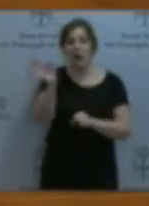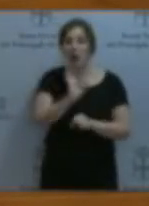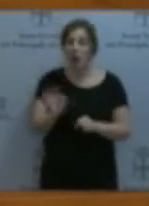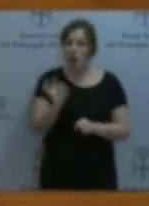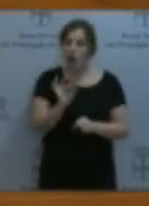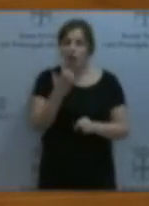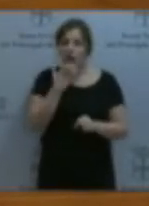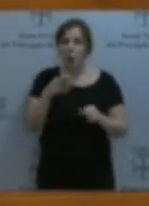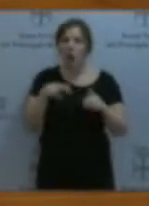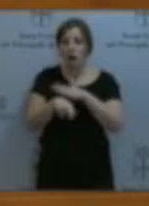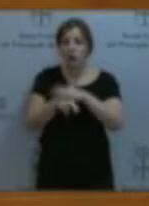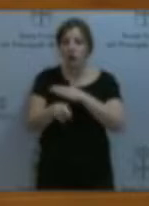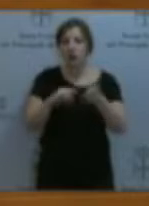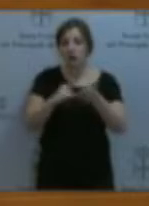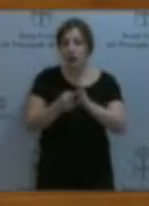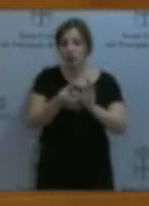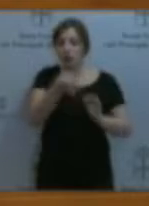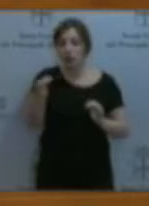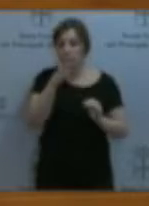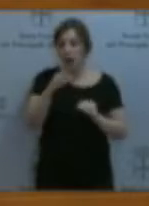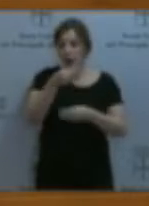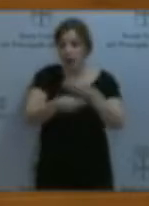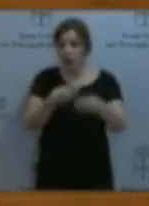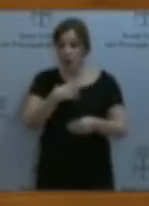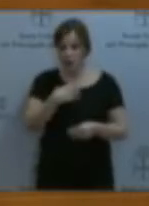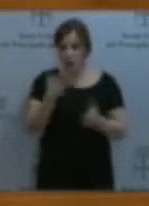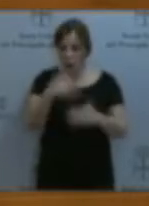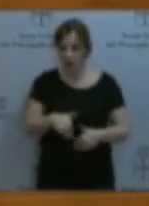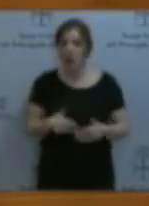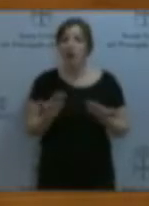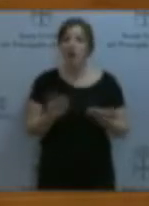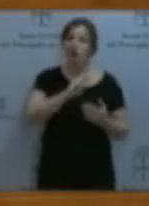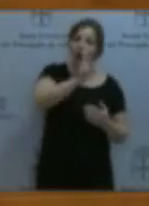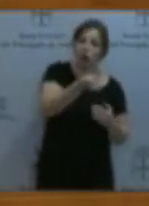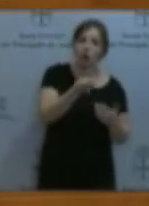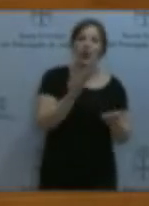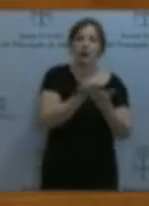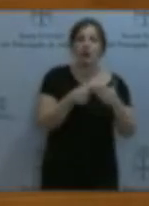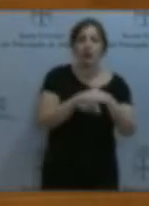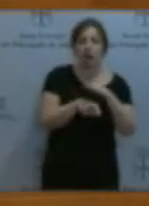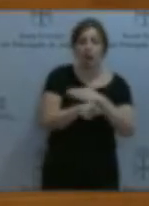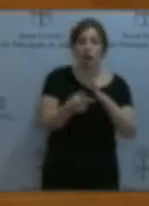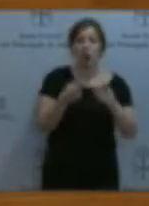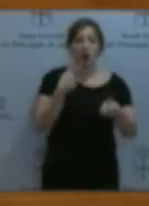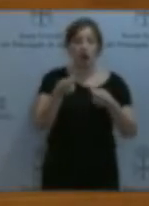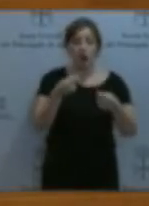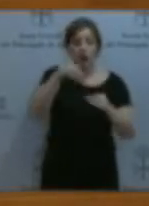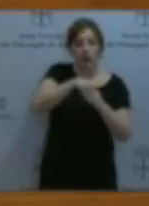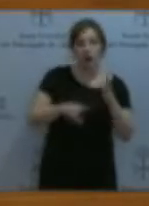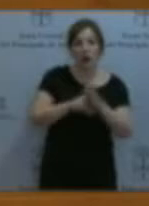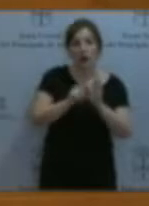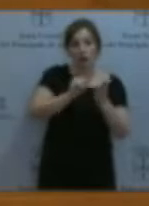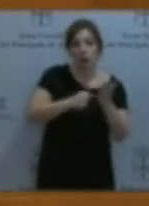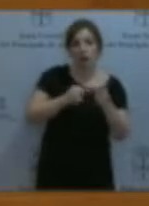posean los medios técnicos idóneos para su desempeño. Y, de otro lado, están las encomiendas de gestión reguladas en la Ley de Contratos del Sector